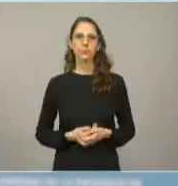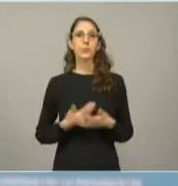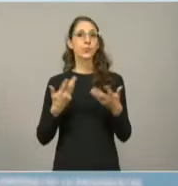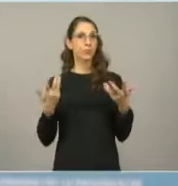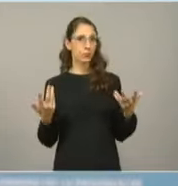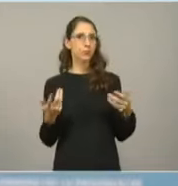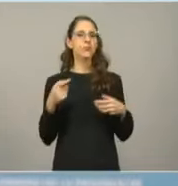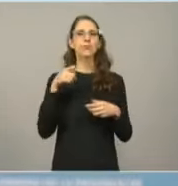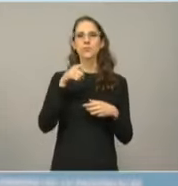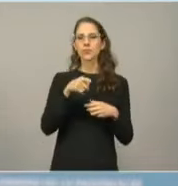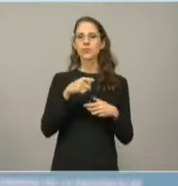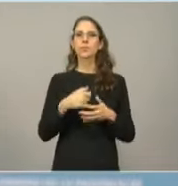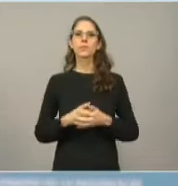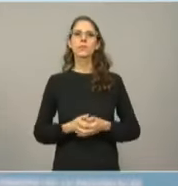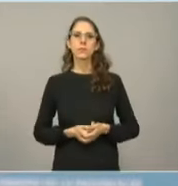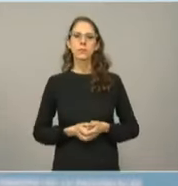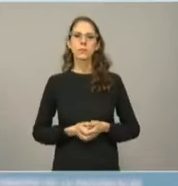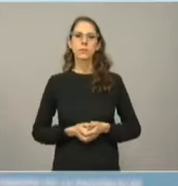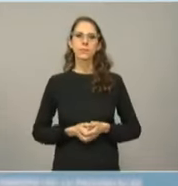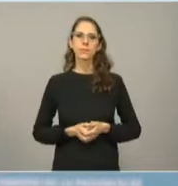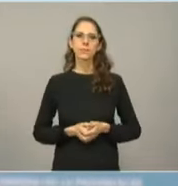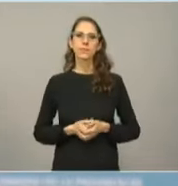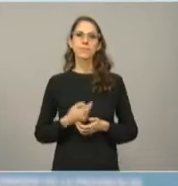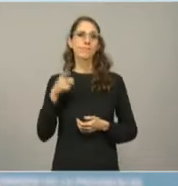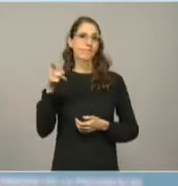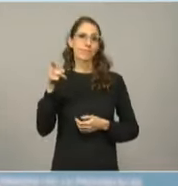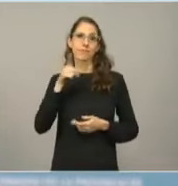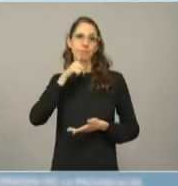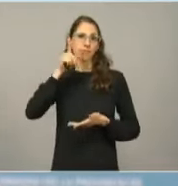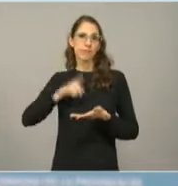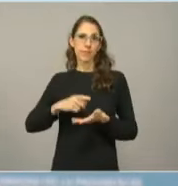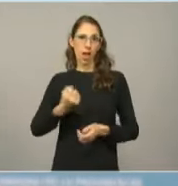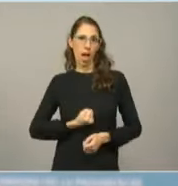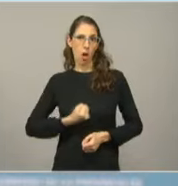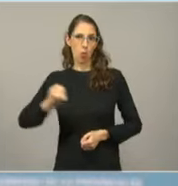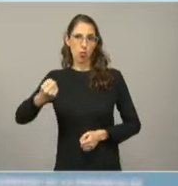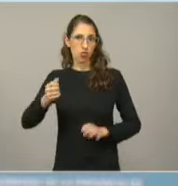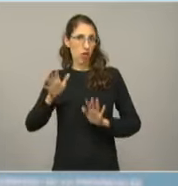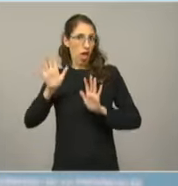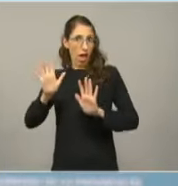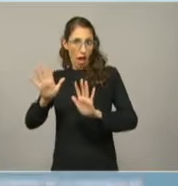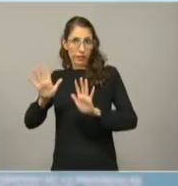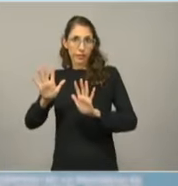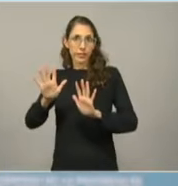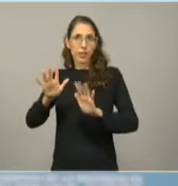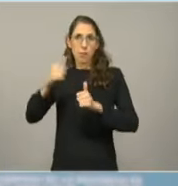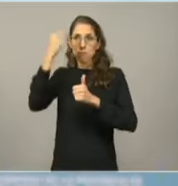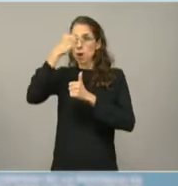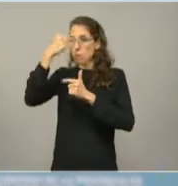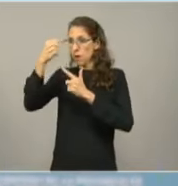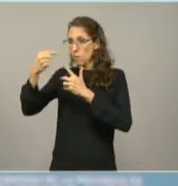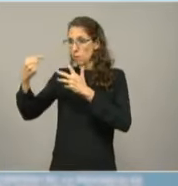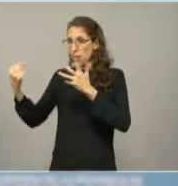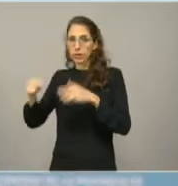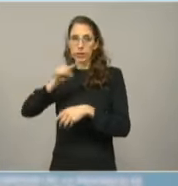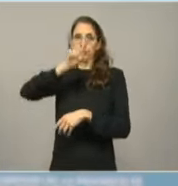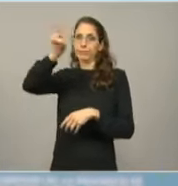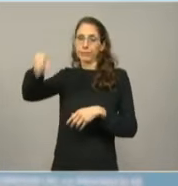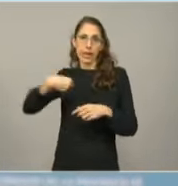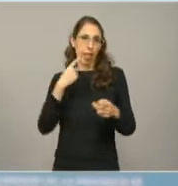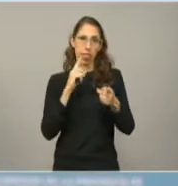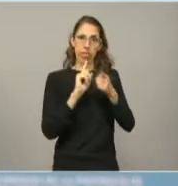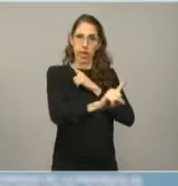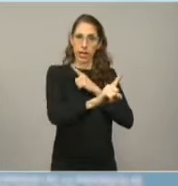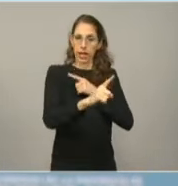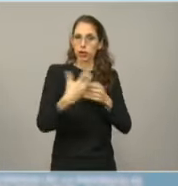como esa es la configuración de El ajuste del gobierno nacional esto impacta de lleno de lleno en